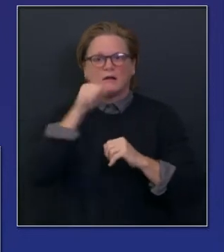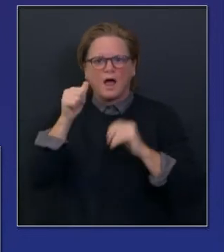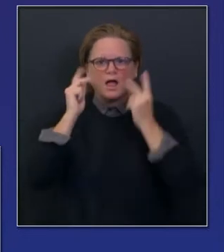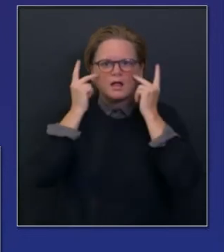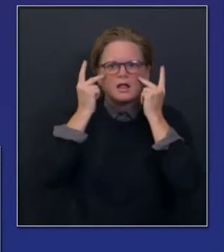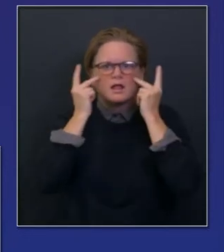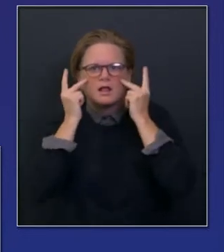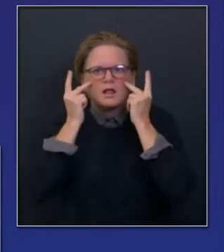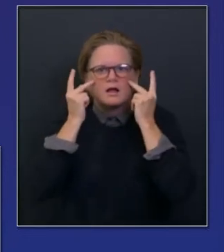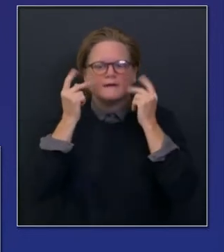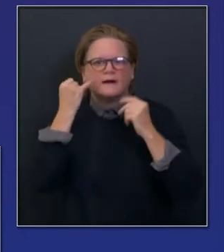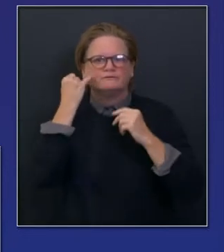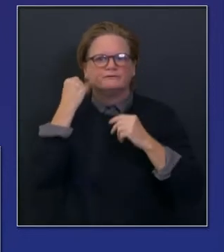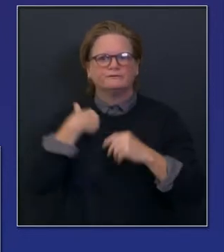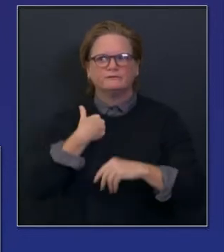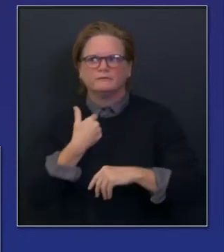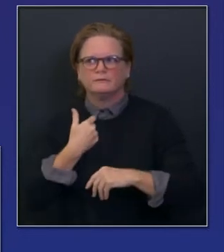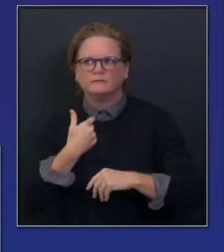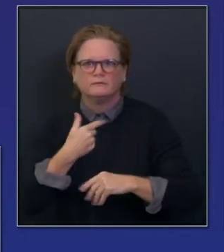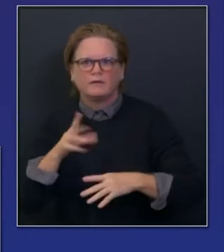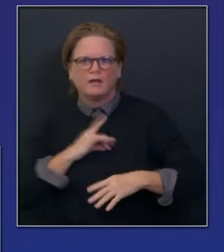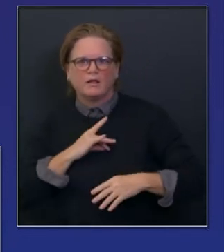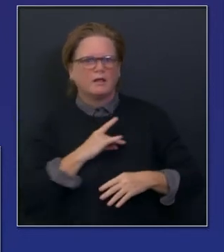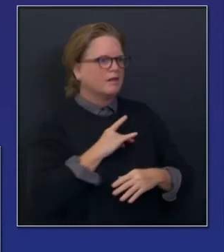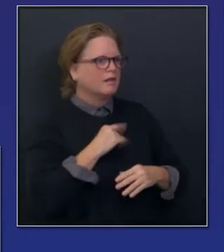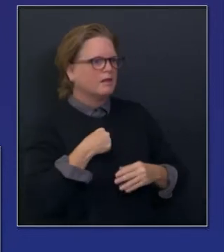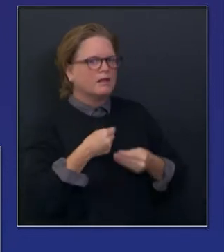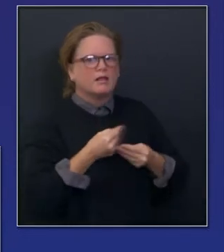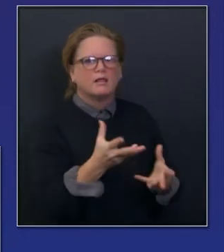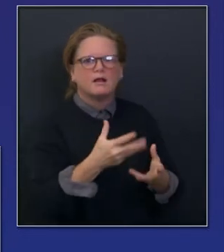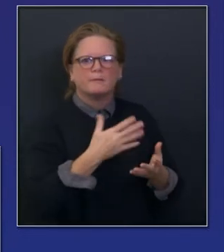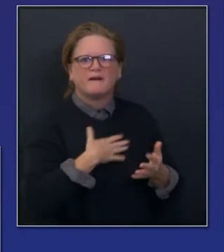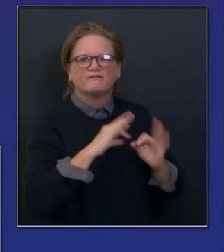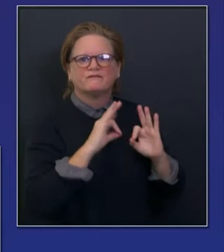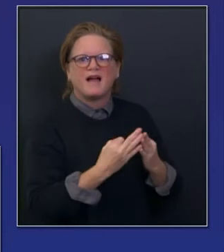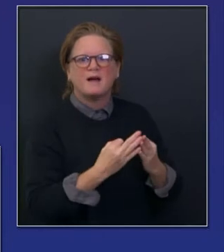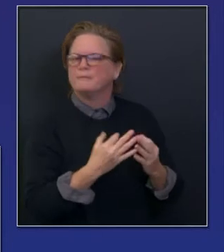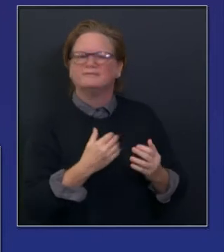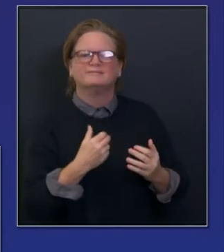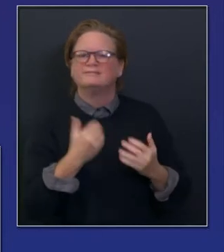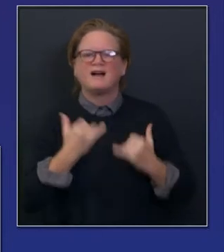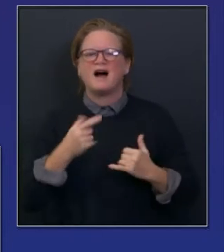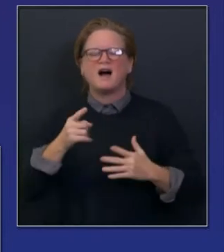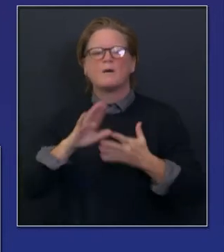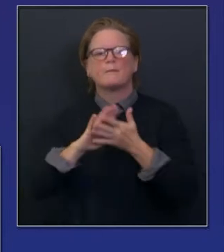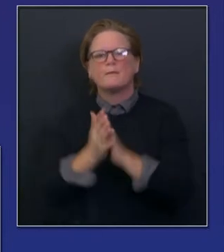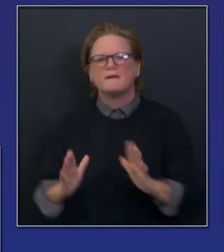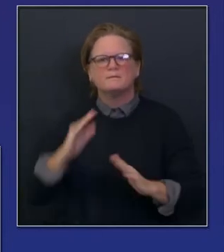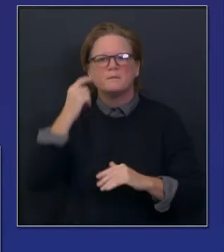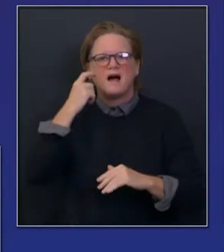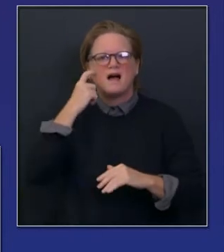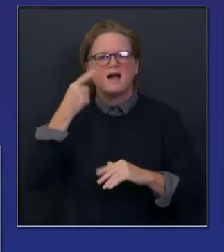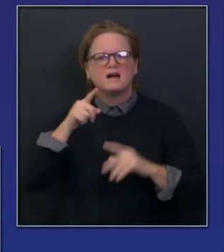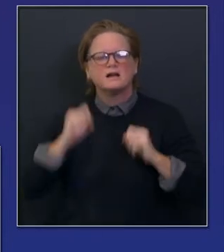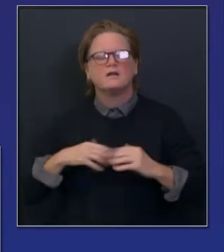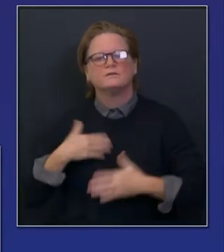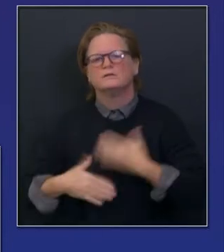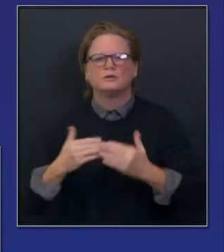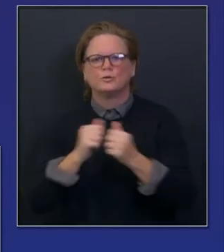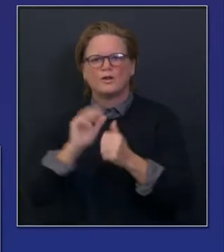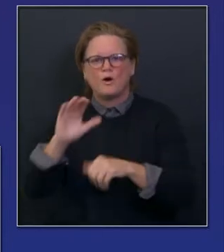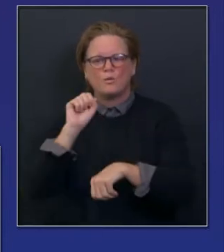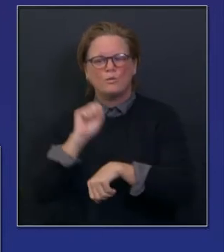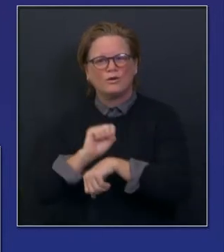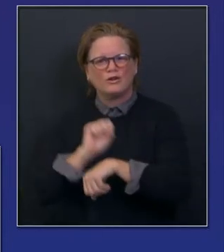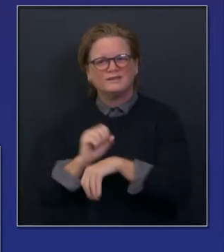sin esa angustia de que están llevando el virus a su casa. Y estos son individuos importantísimos.